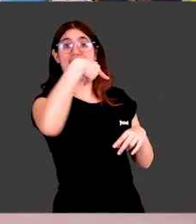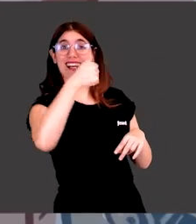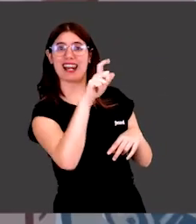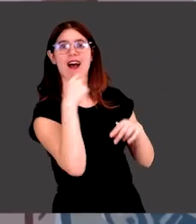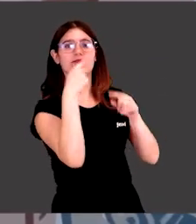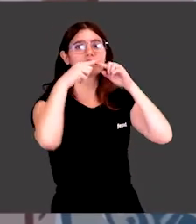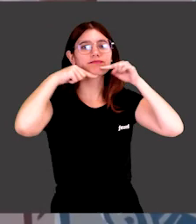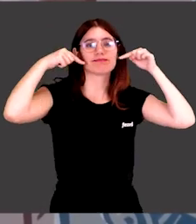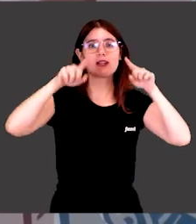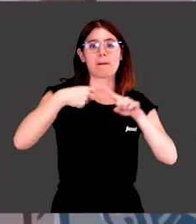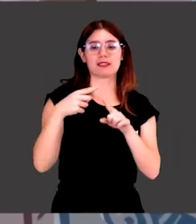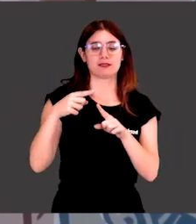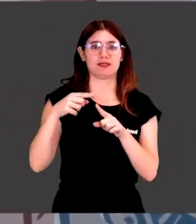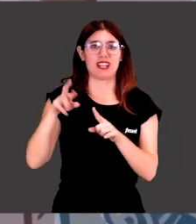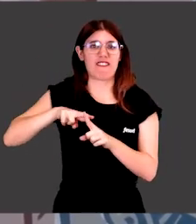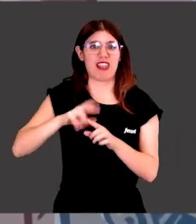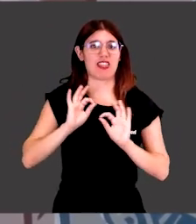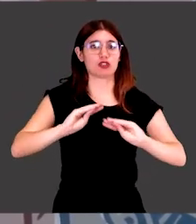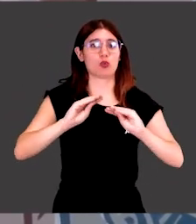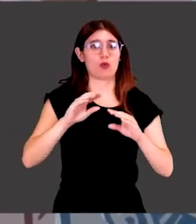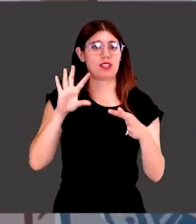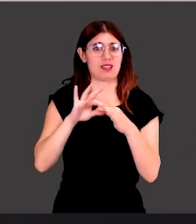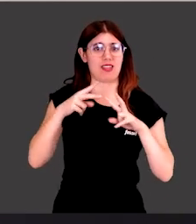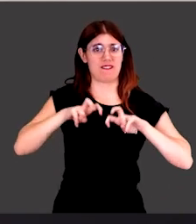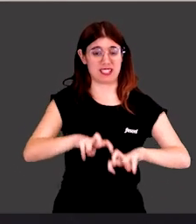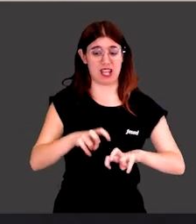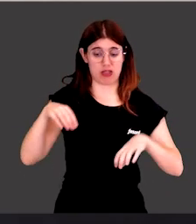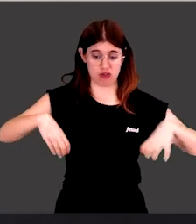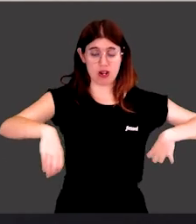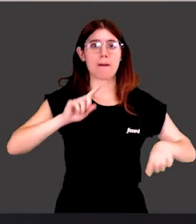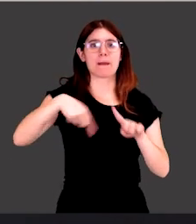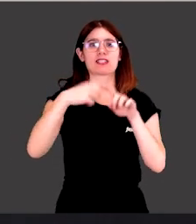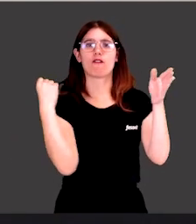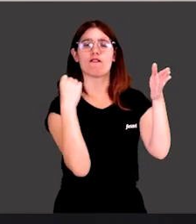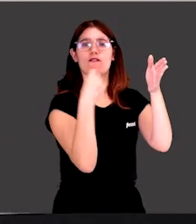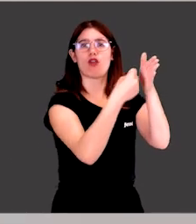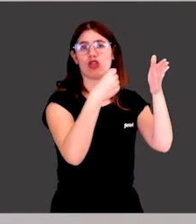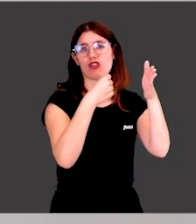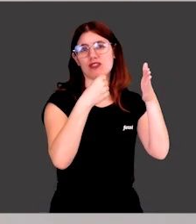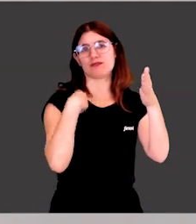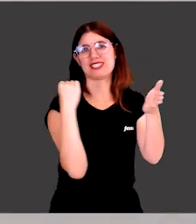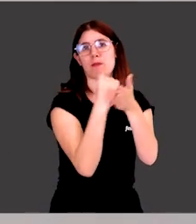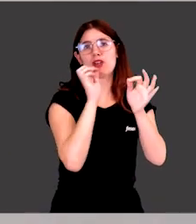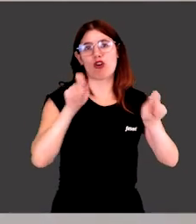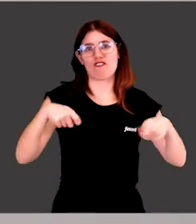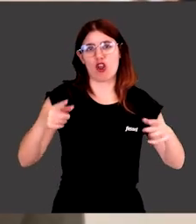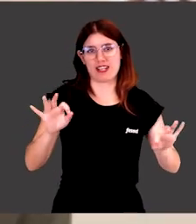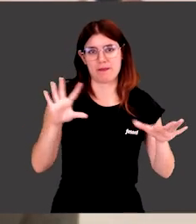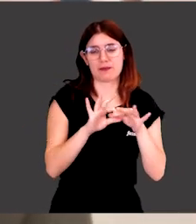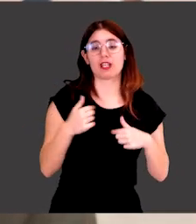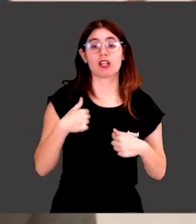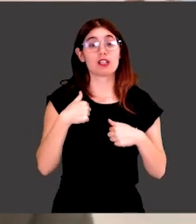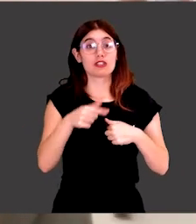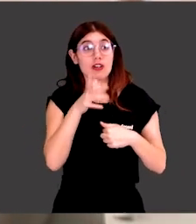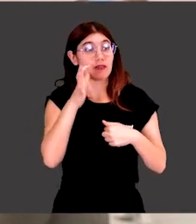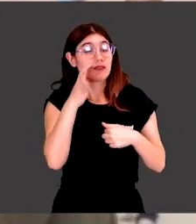sonriente, acompañada de diferentes referencias a su investigación y un fondo simbólico que remite a la biología. Lo